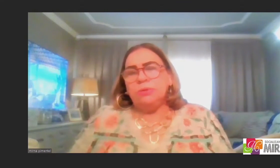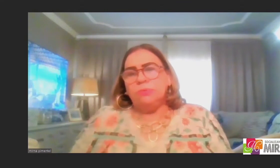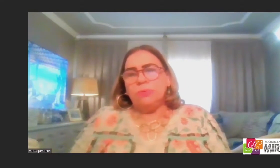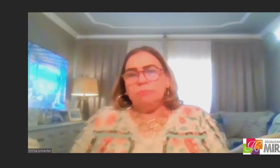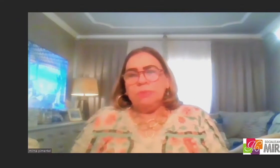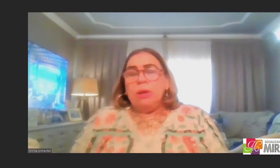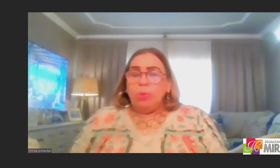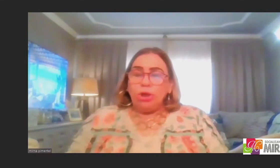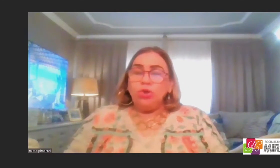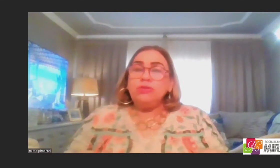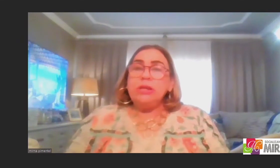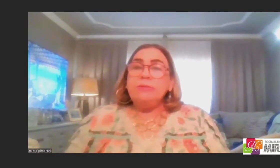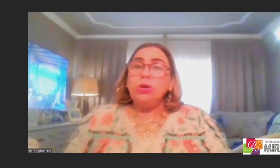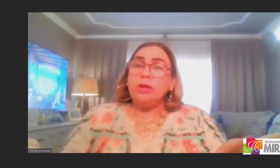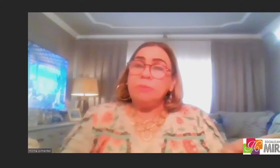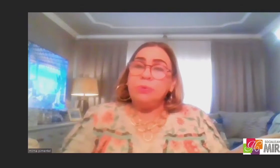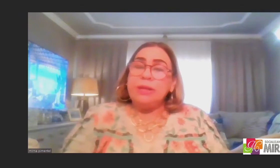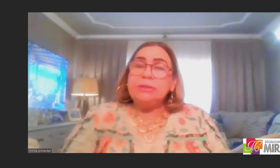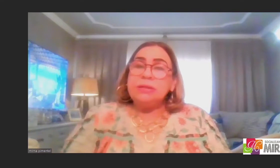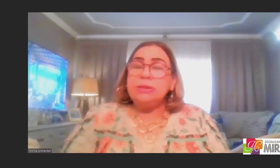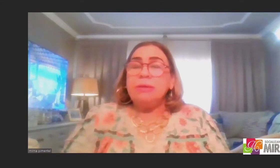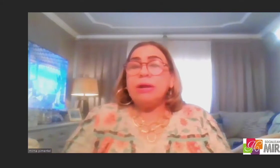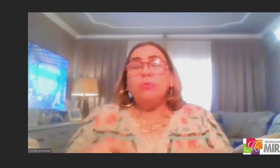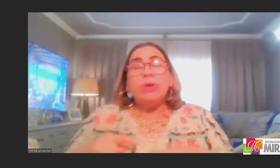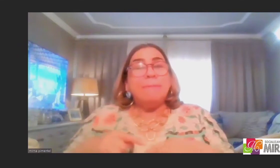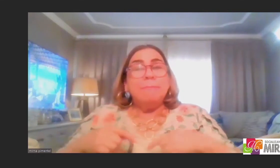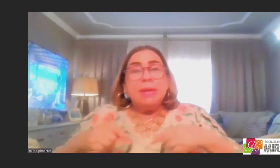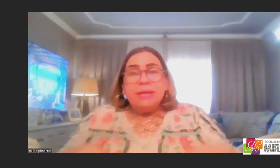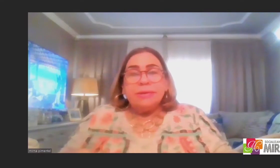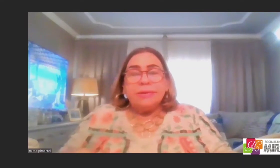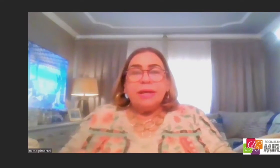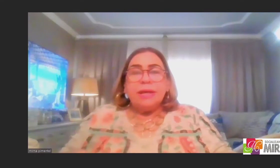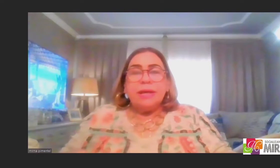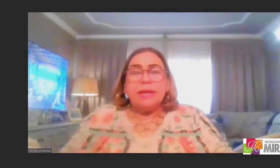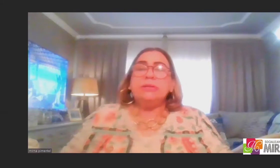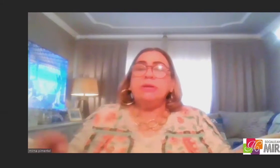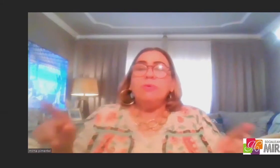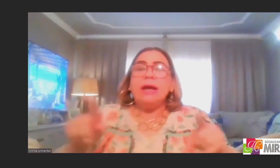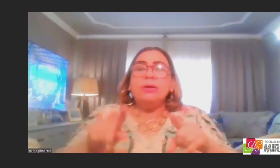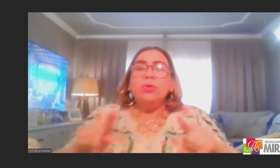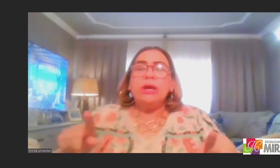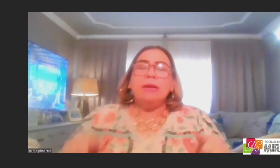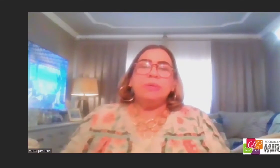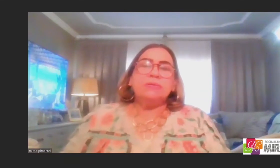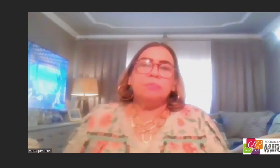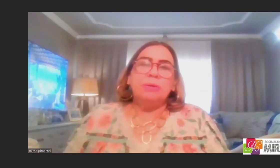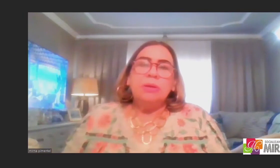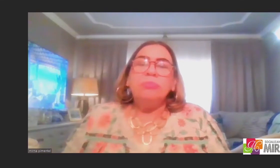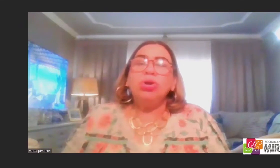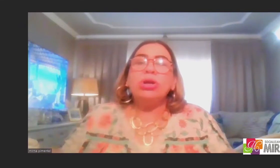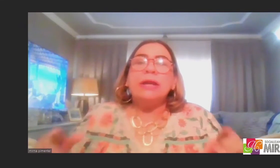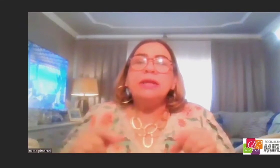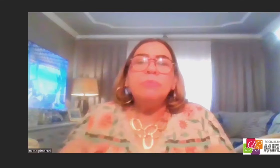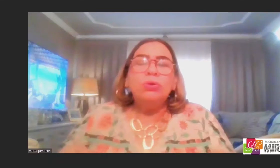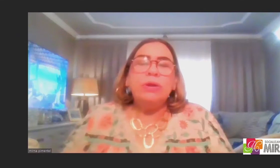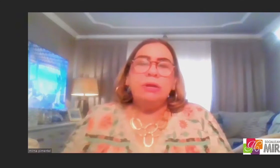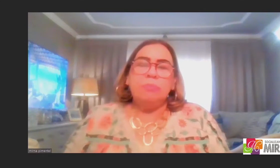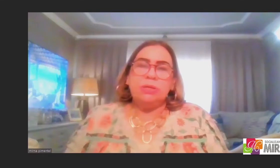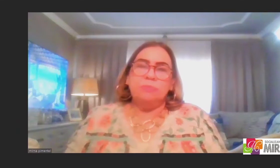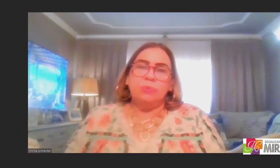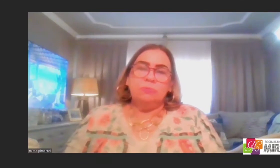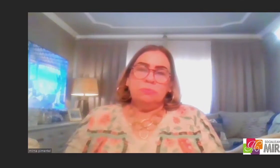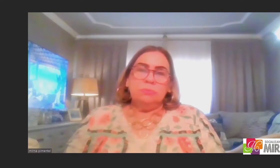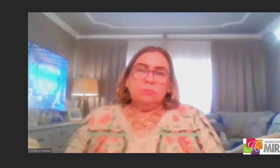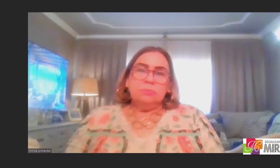voy a hacer ninguna. Porque yo sí le digo que después de la tercera vacuna, Mirna Pimentel no es la misma. Mi organismo no